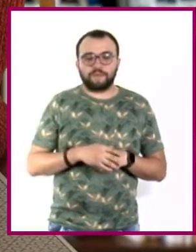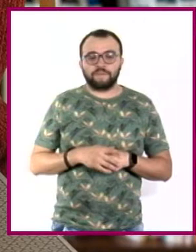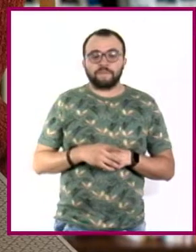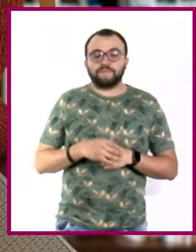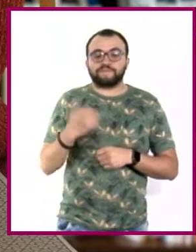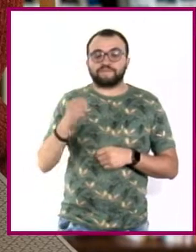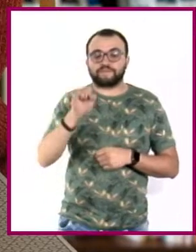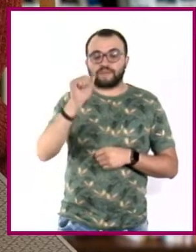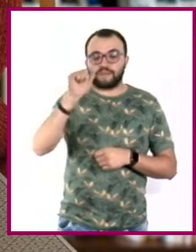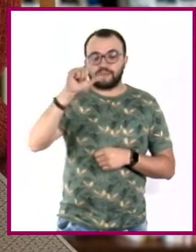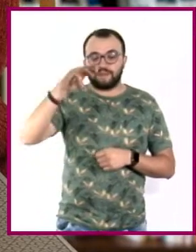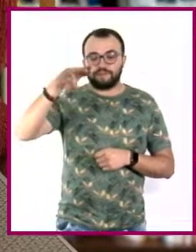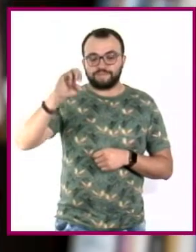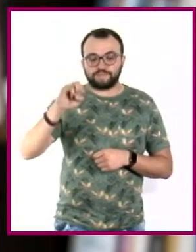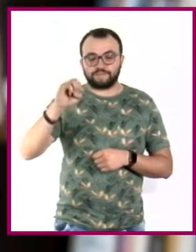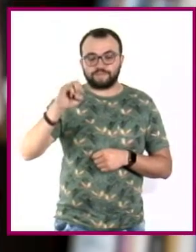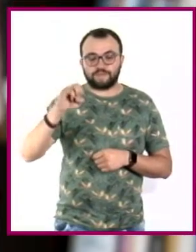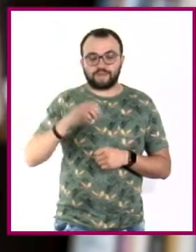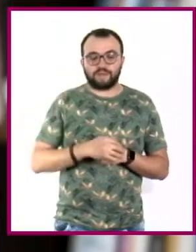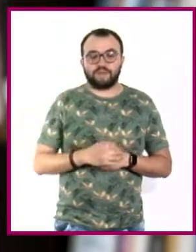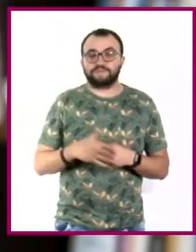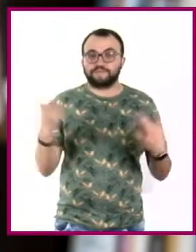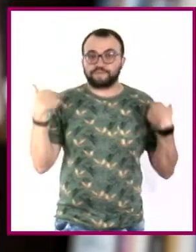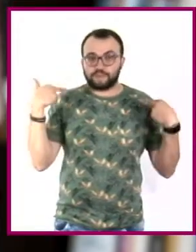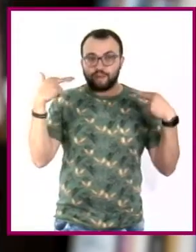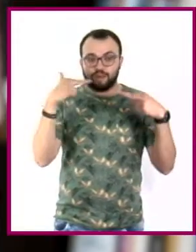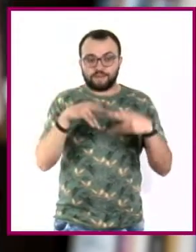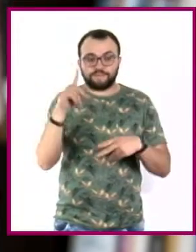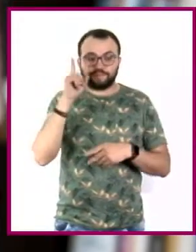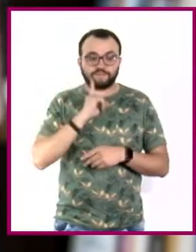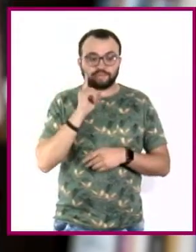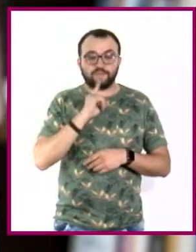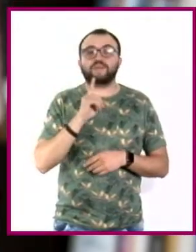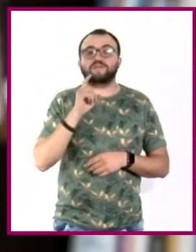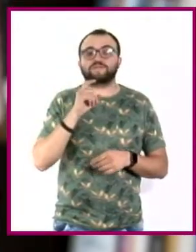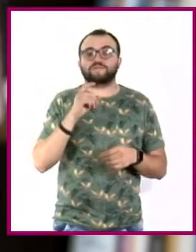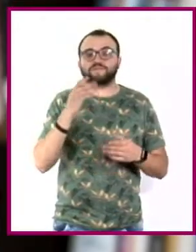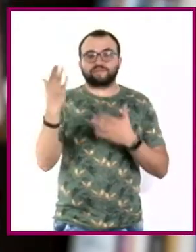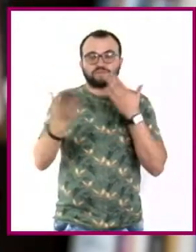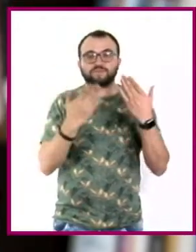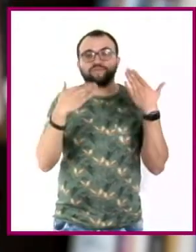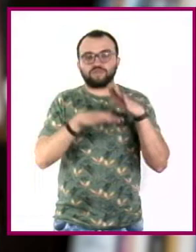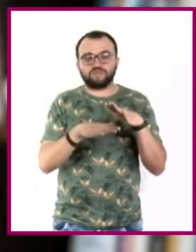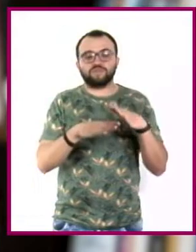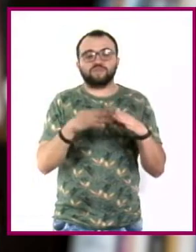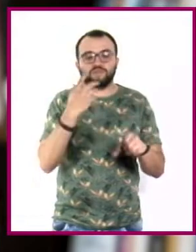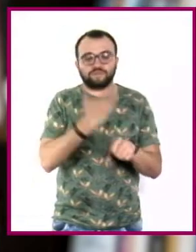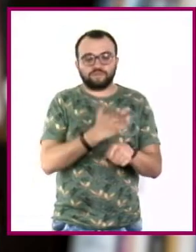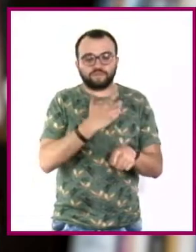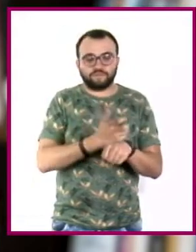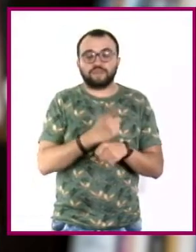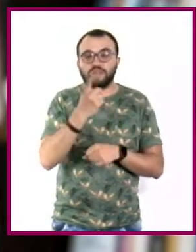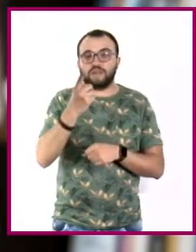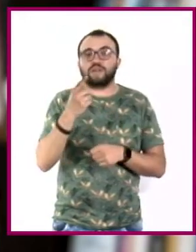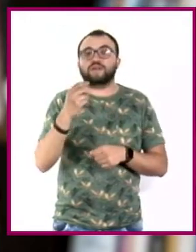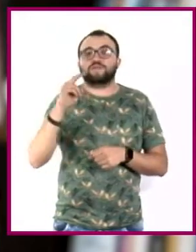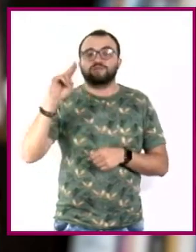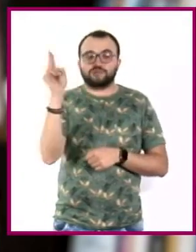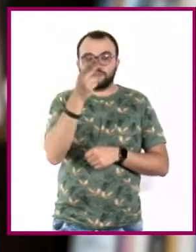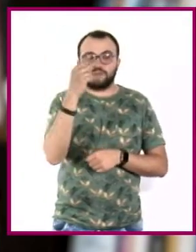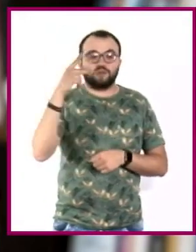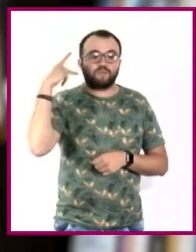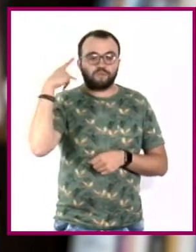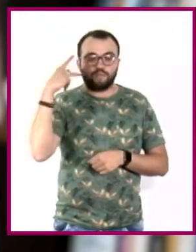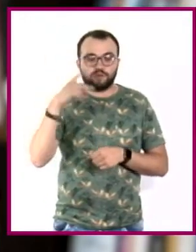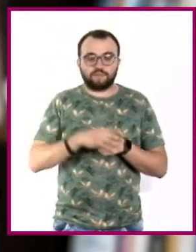Salima Mónica Cossens, maestra en estudios sobre Estados Unidos por la Universidad de las Américas Puebla, maestra en